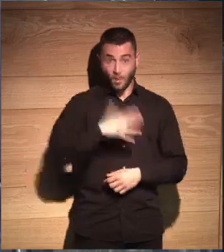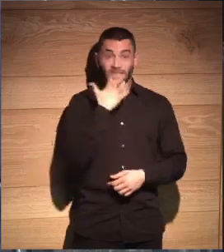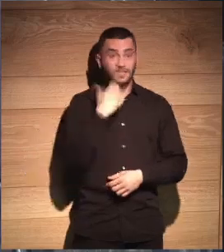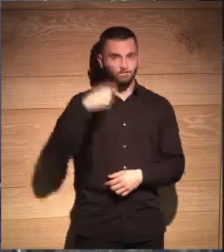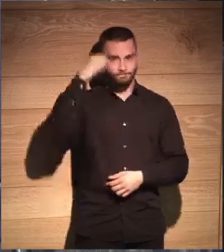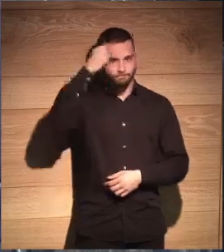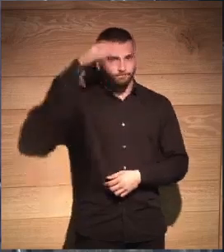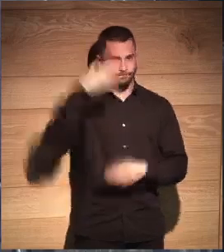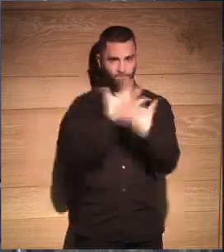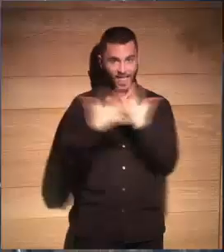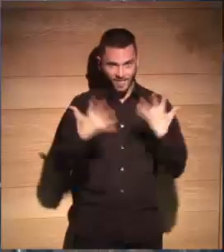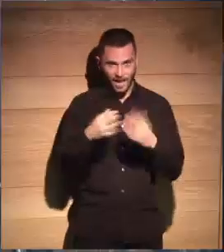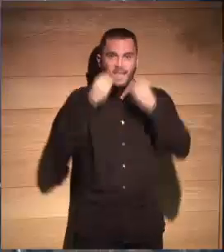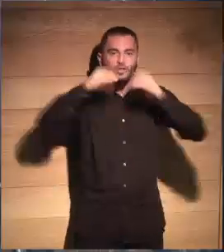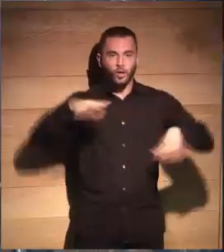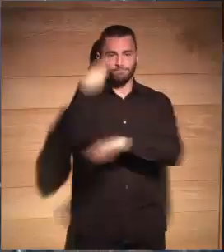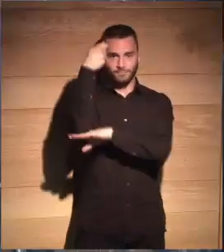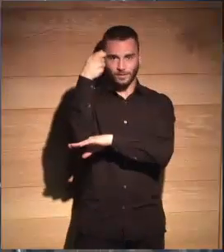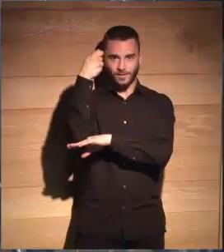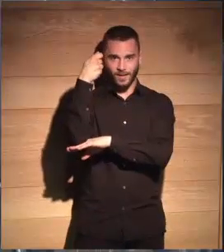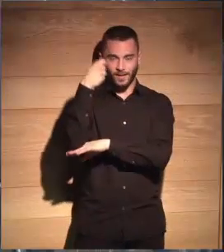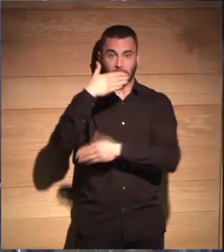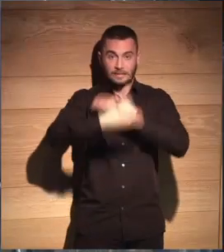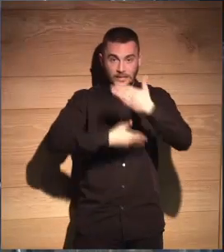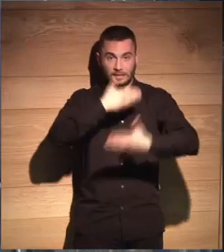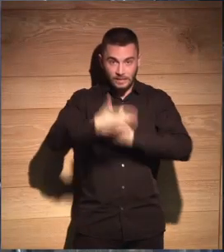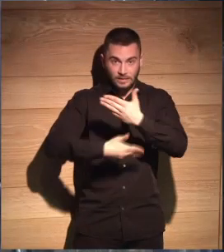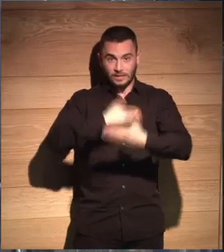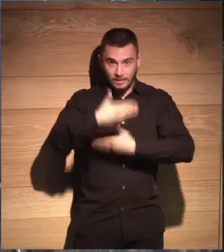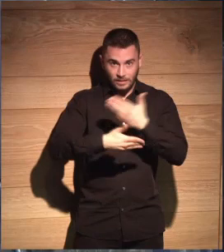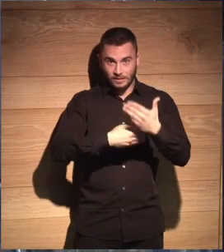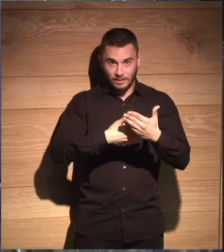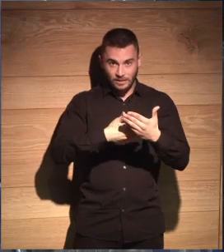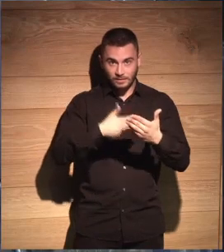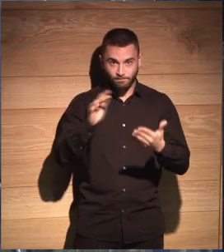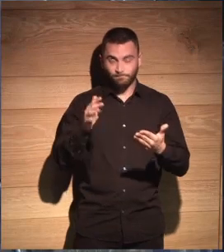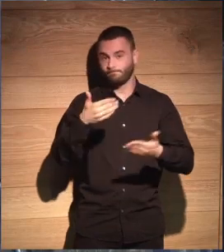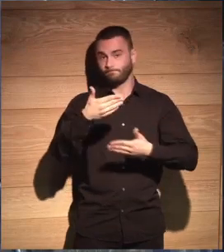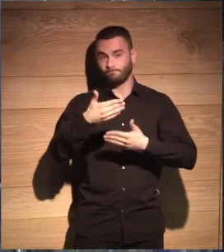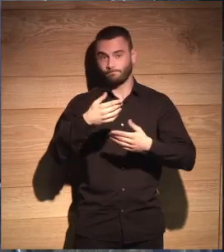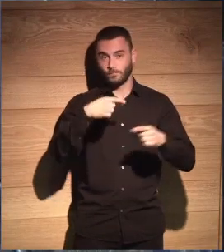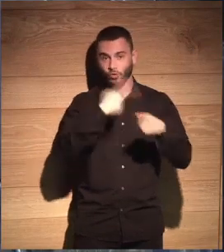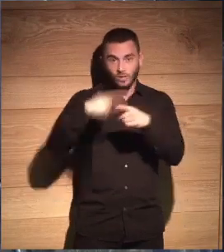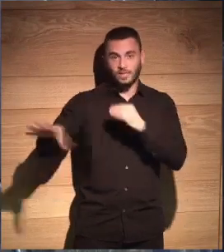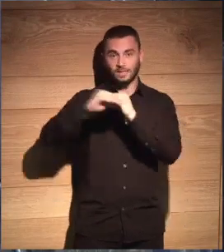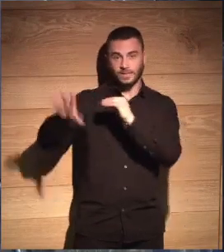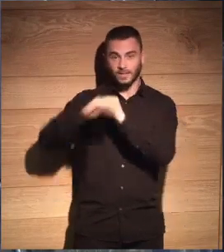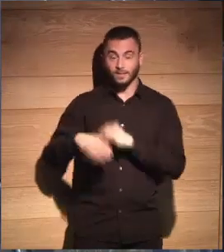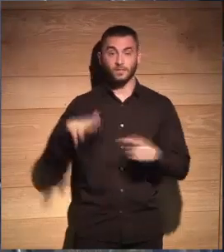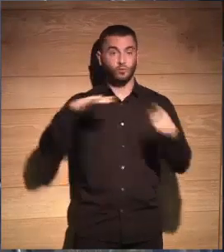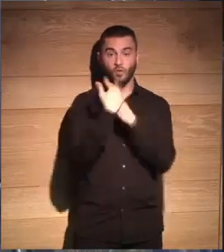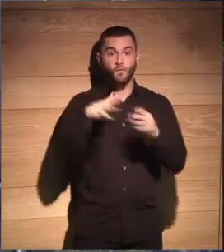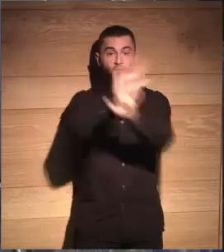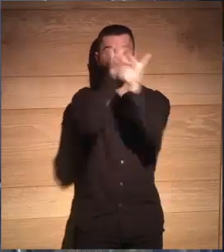te da una historia. Y a lo largo del desarrollo de la serie pues se han ido añadiendo otras cosas. Fue feliz el momento en el